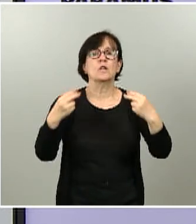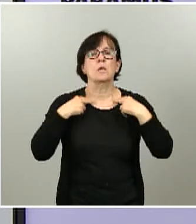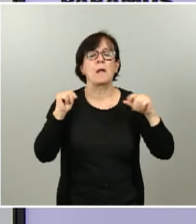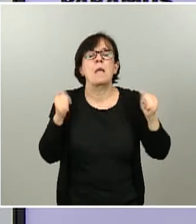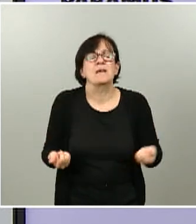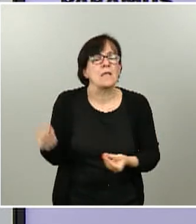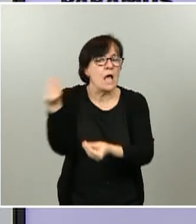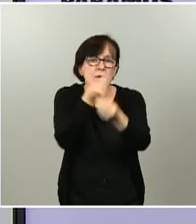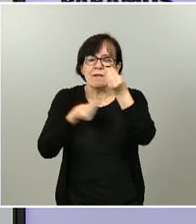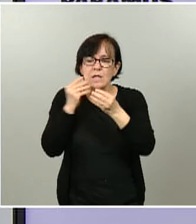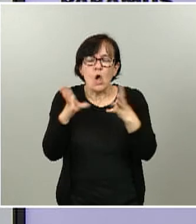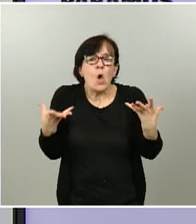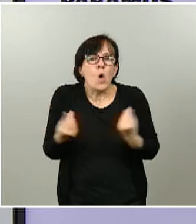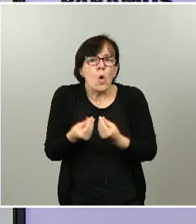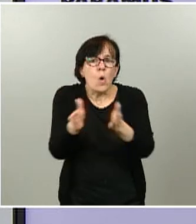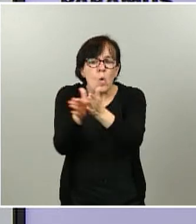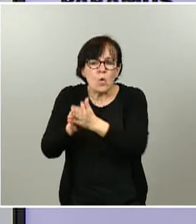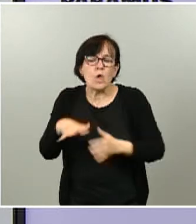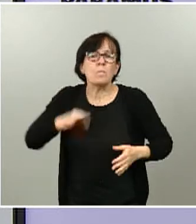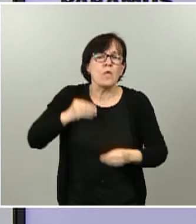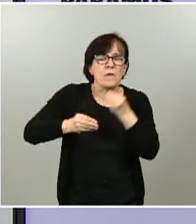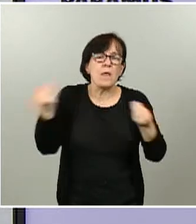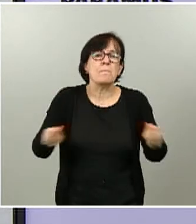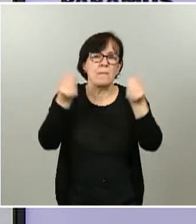juntos sobre qué cosas podemos hacer mejor al respecto.